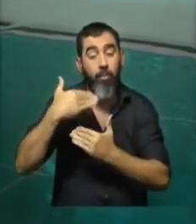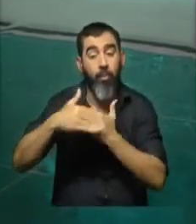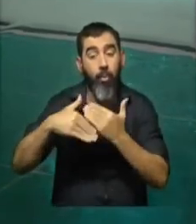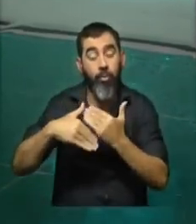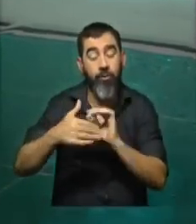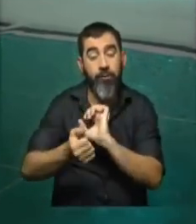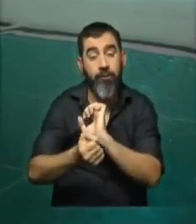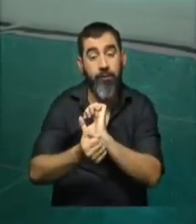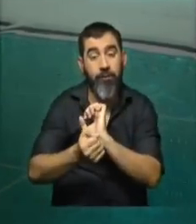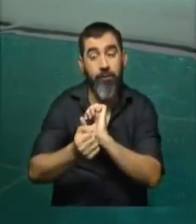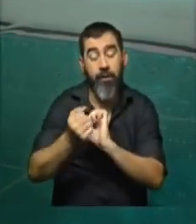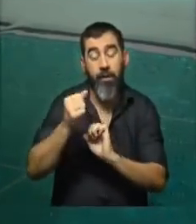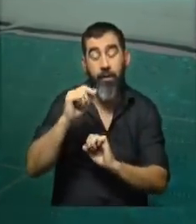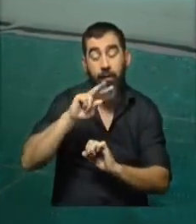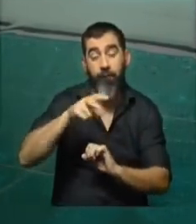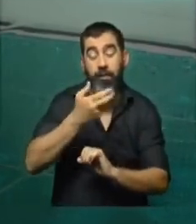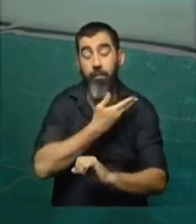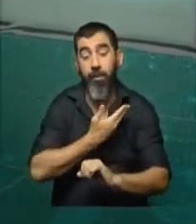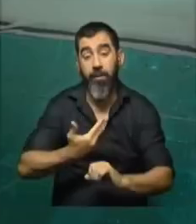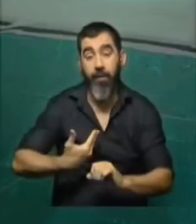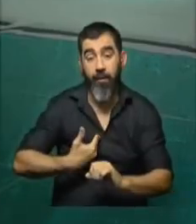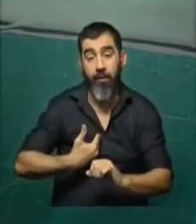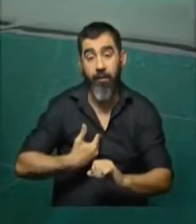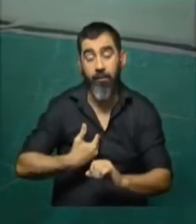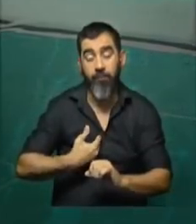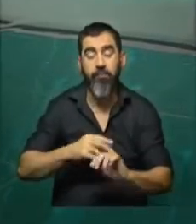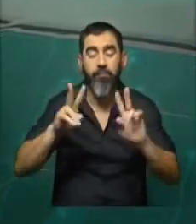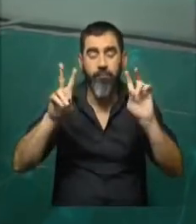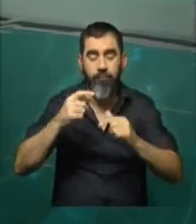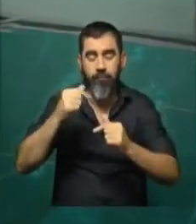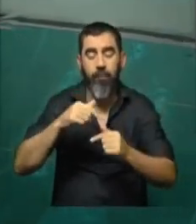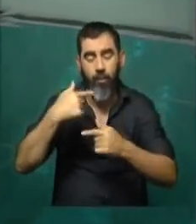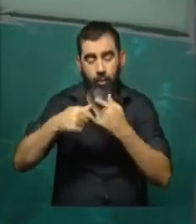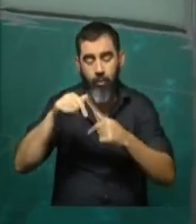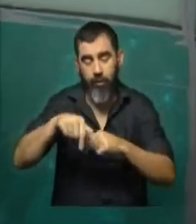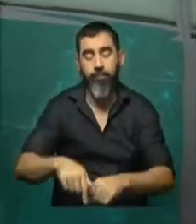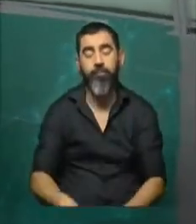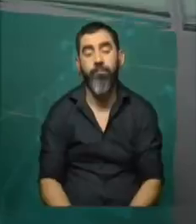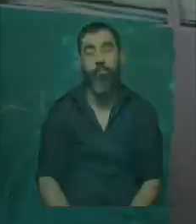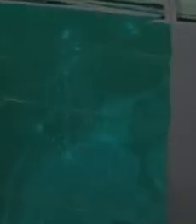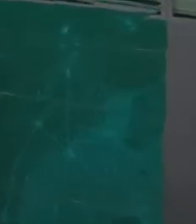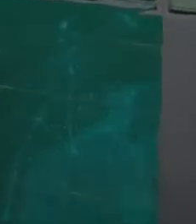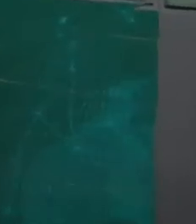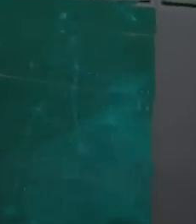procesamiento de Cristina Fernández de Kirchner, entre otros temas. Quédese en la pantalla de TV Ciudad.